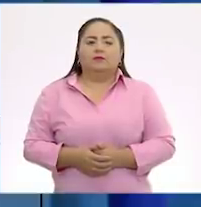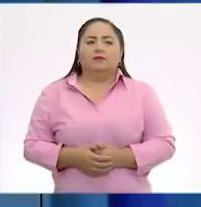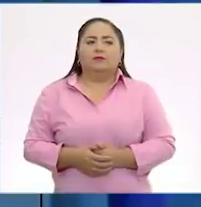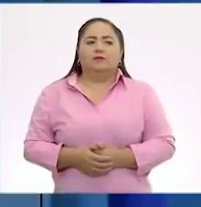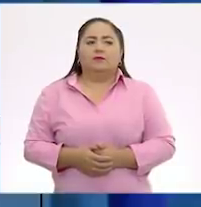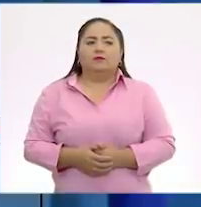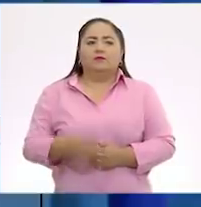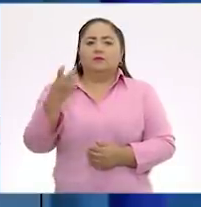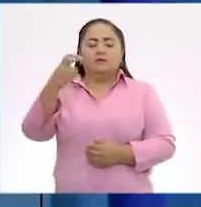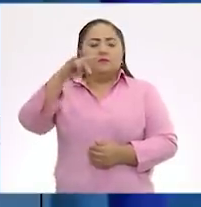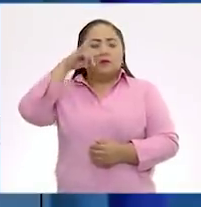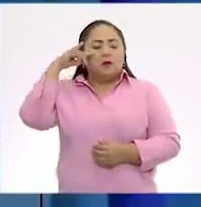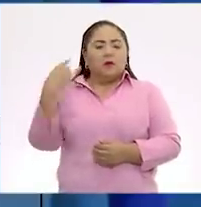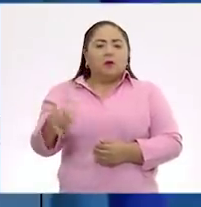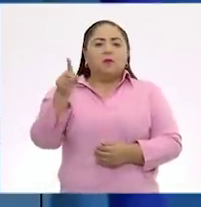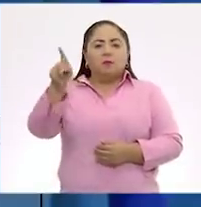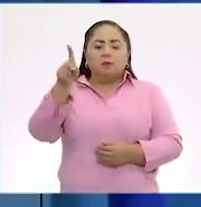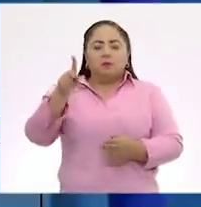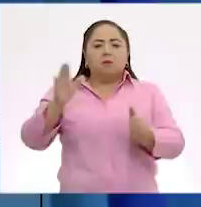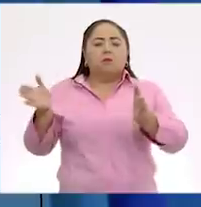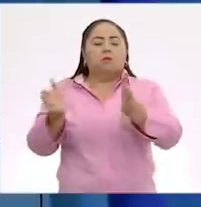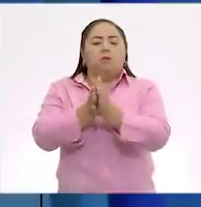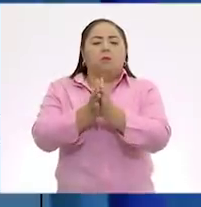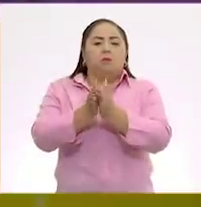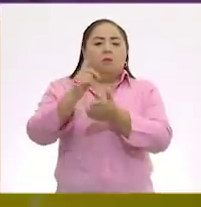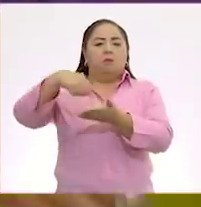Y de esta manera ya queda